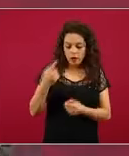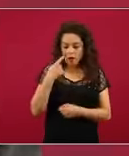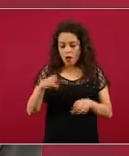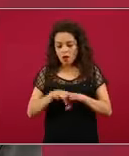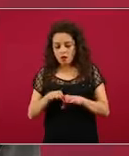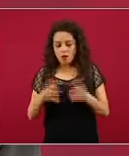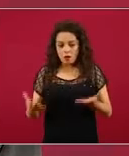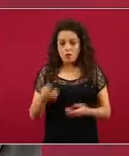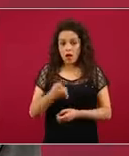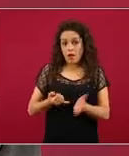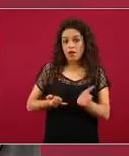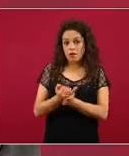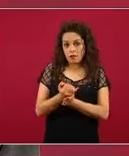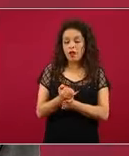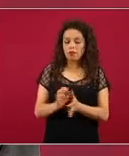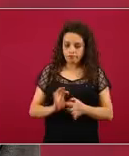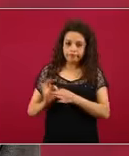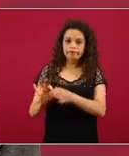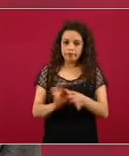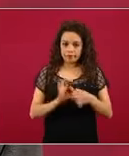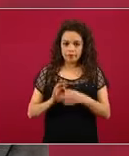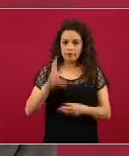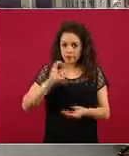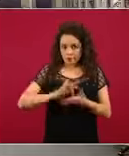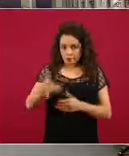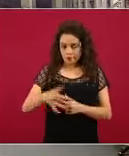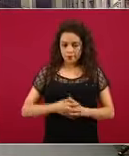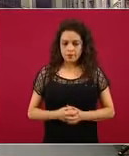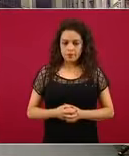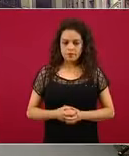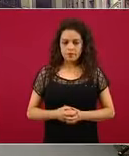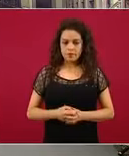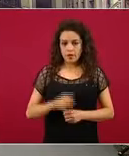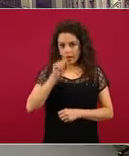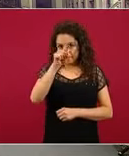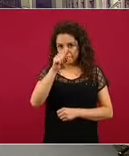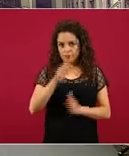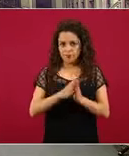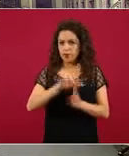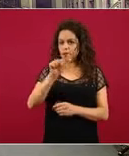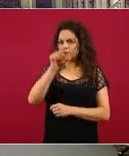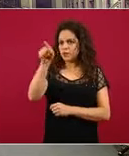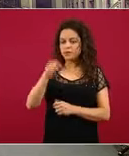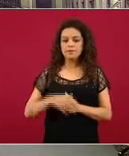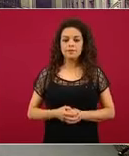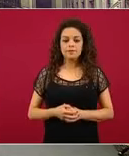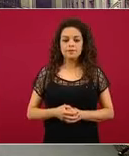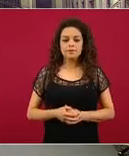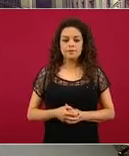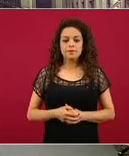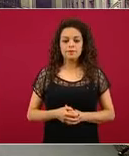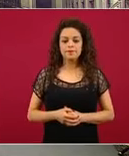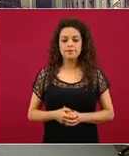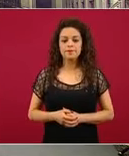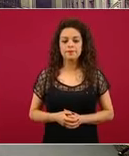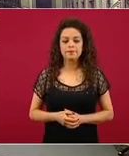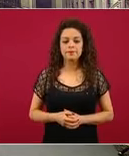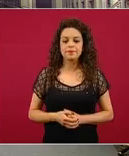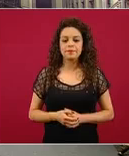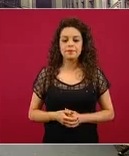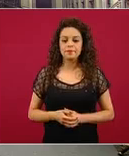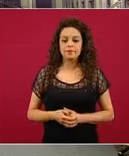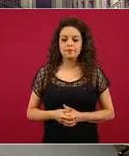decisiones se van tomando en forma dinámica. Muchas gracias. Usted, por favor, y después usted, creo que ya me lo salté, ¿verdad?